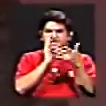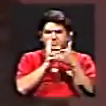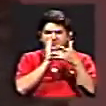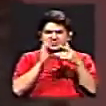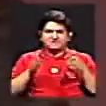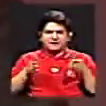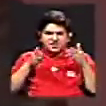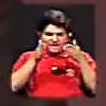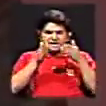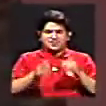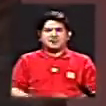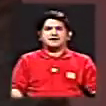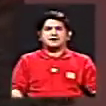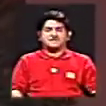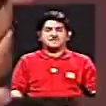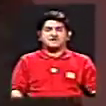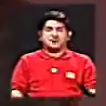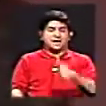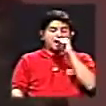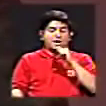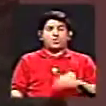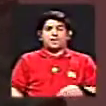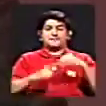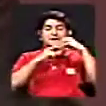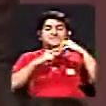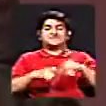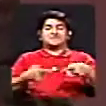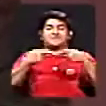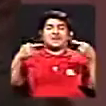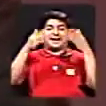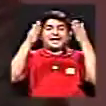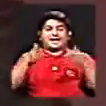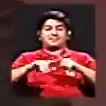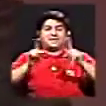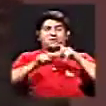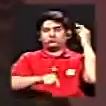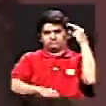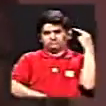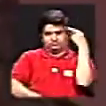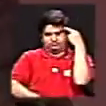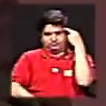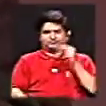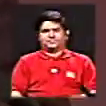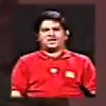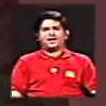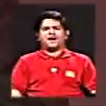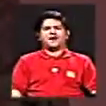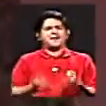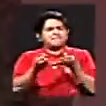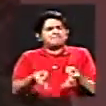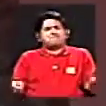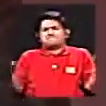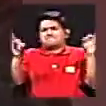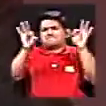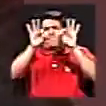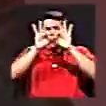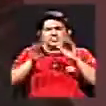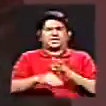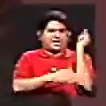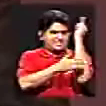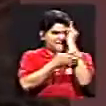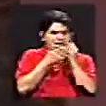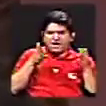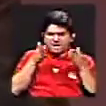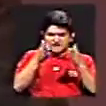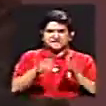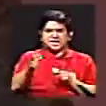de carreteras, el agua es el mayor enemigo de una carretera, por muy diferentes razones. Entonces, es de fundamental importancia siempre cuando se diseña una